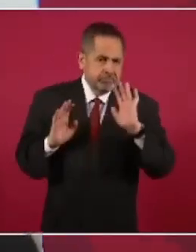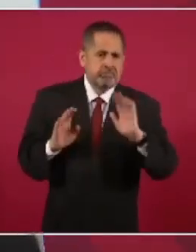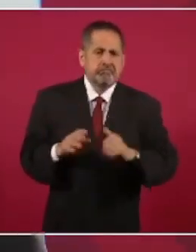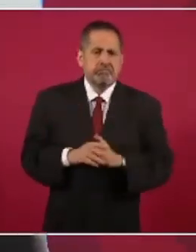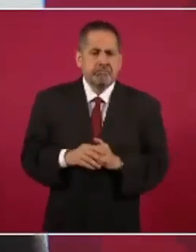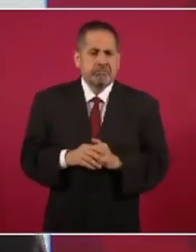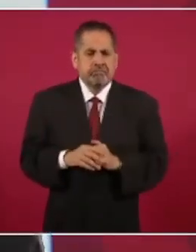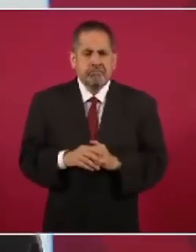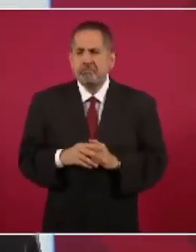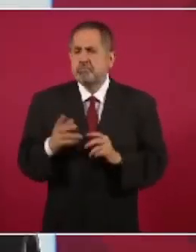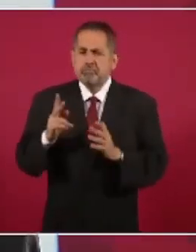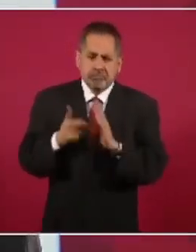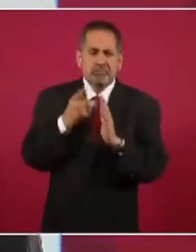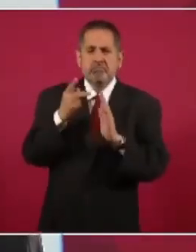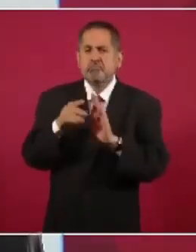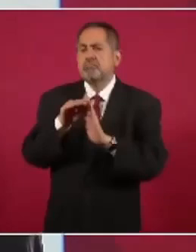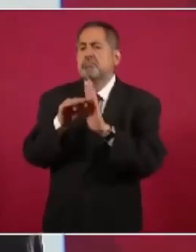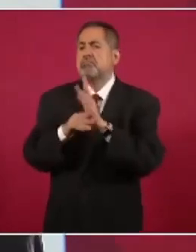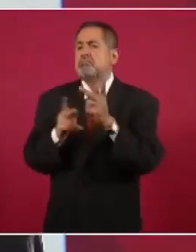se haga una consulta